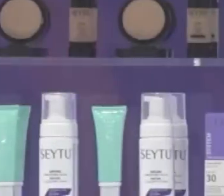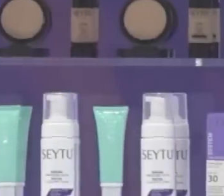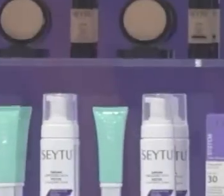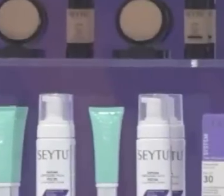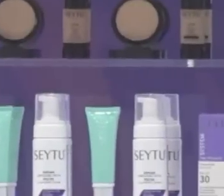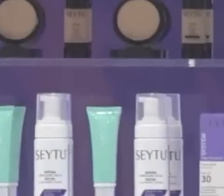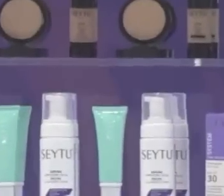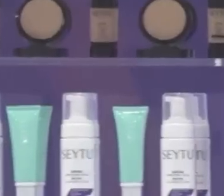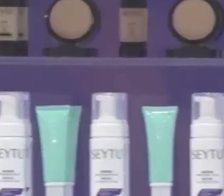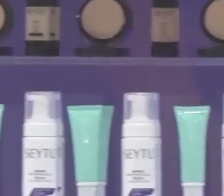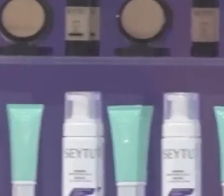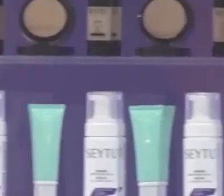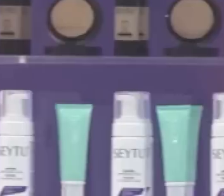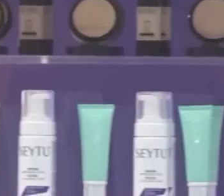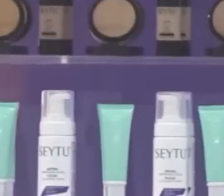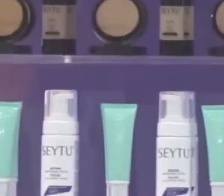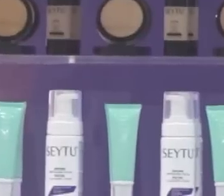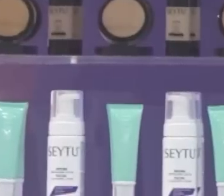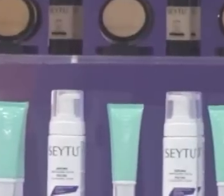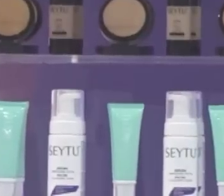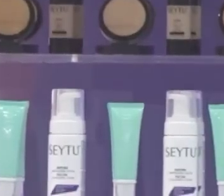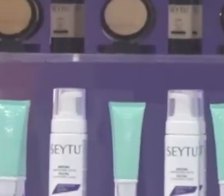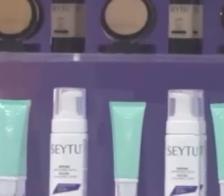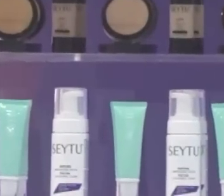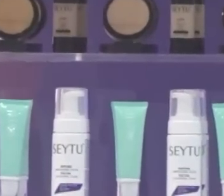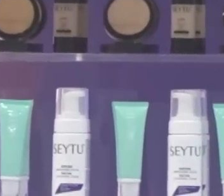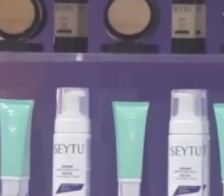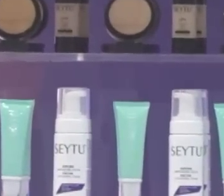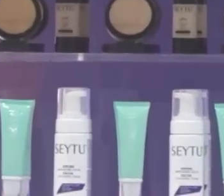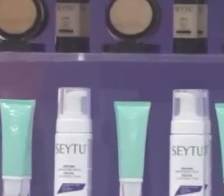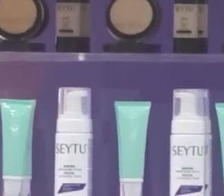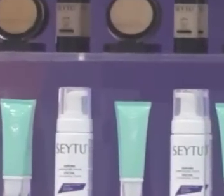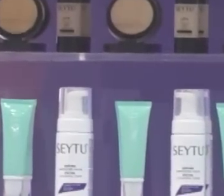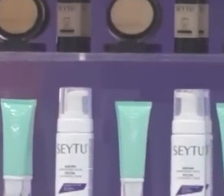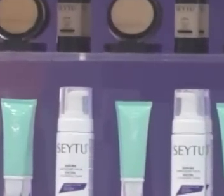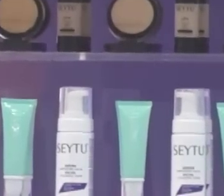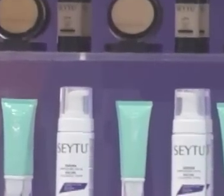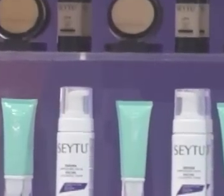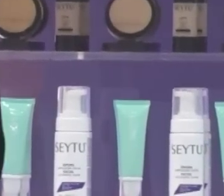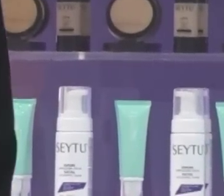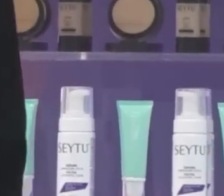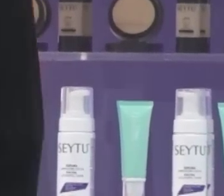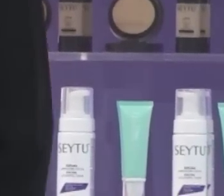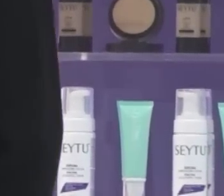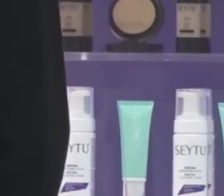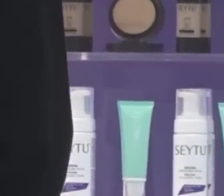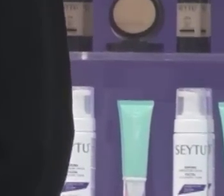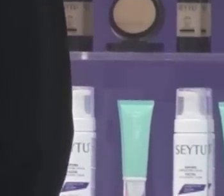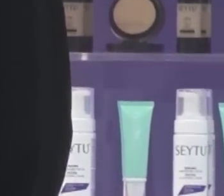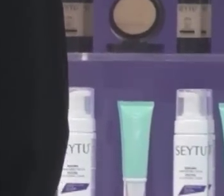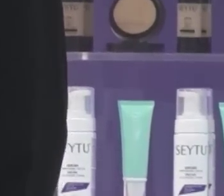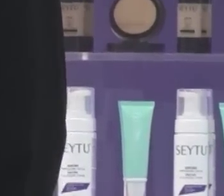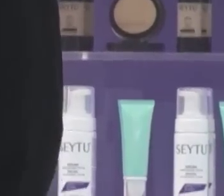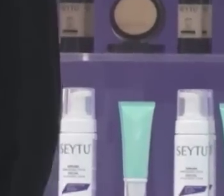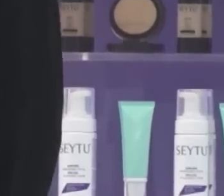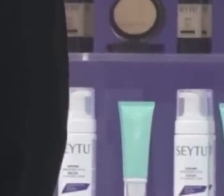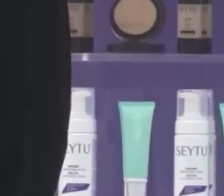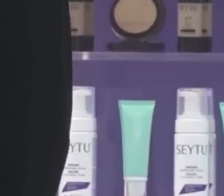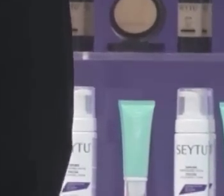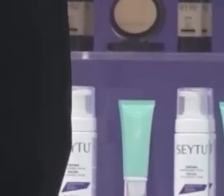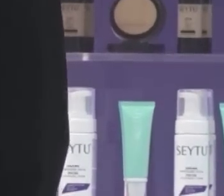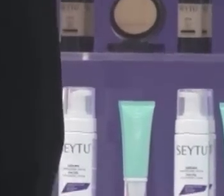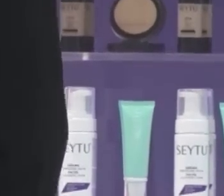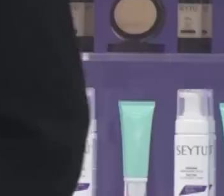OmniLife. Teníamos que hacer un mantenimiento a nuestras redes, a nuestra aplicación, a nuestro sistema, para poder dar